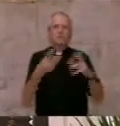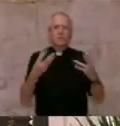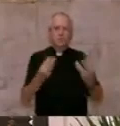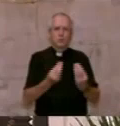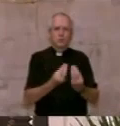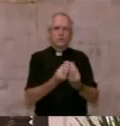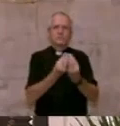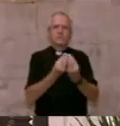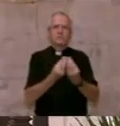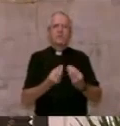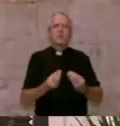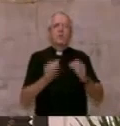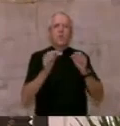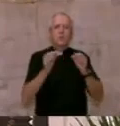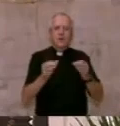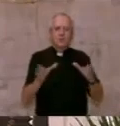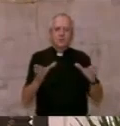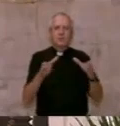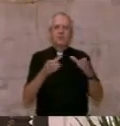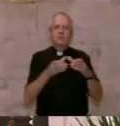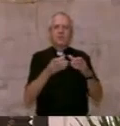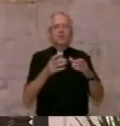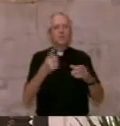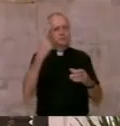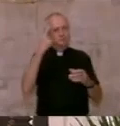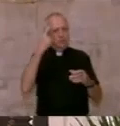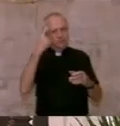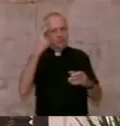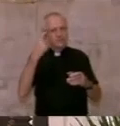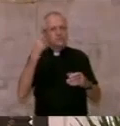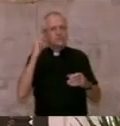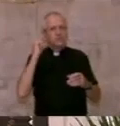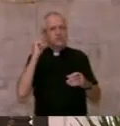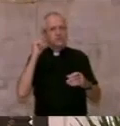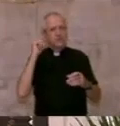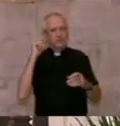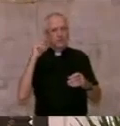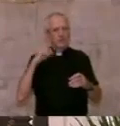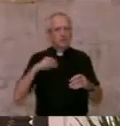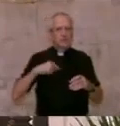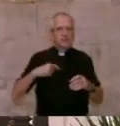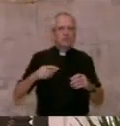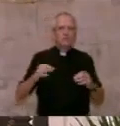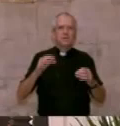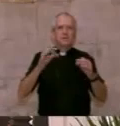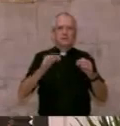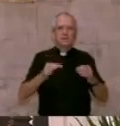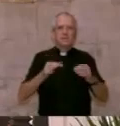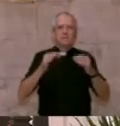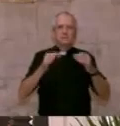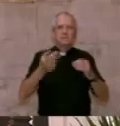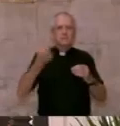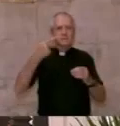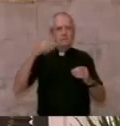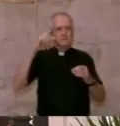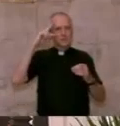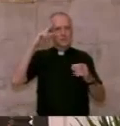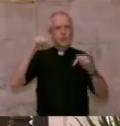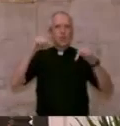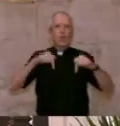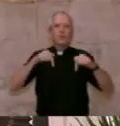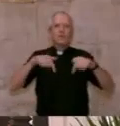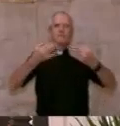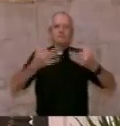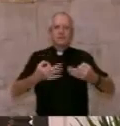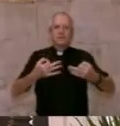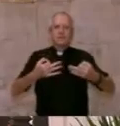juntos, sinodalmente, como nos recuerda siempre nuestro buen Papa Francisco. Una